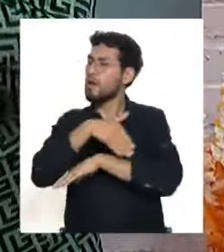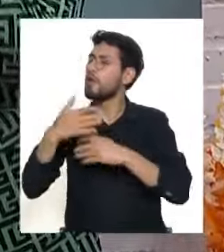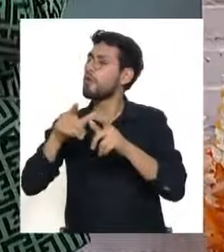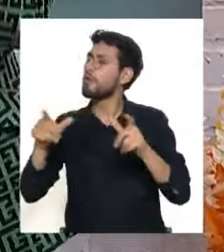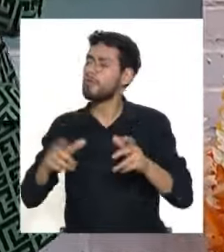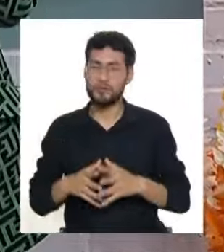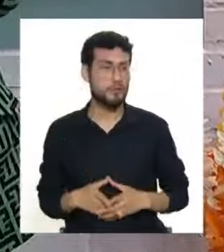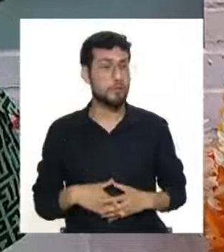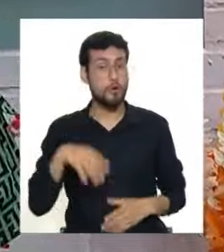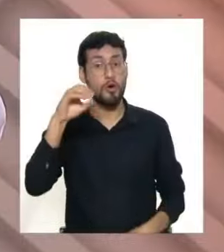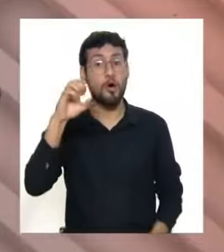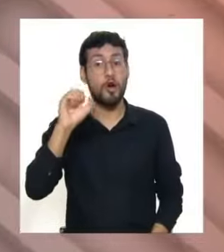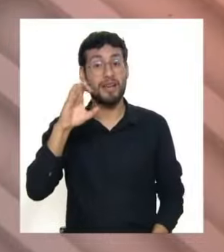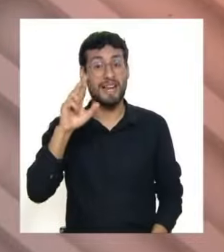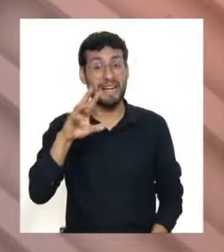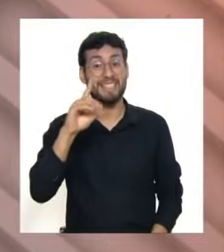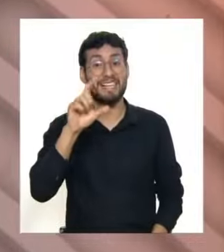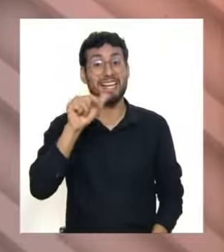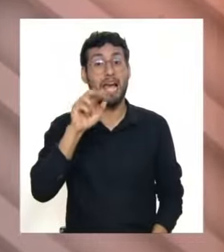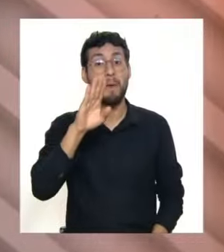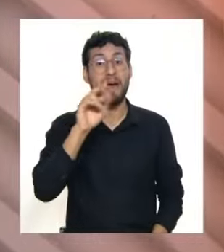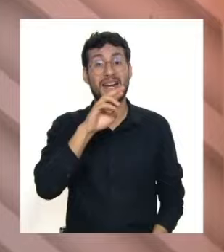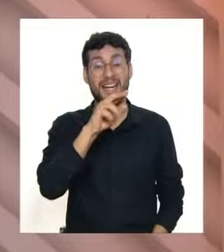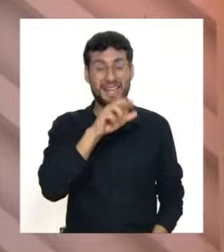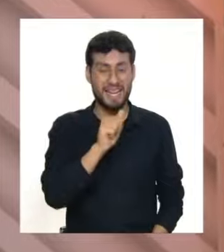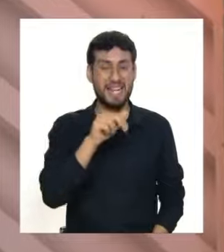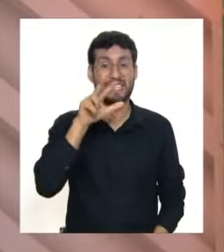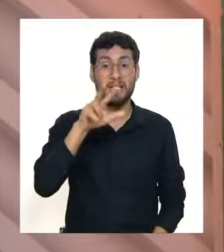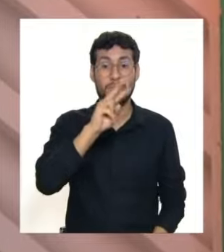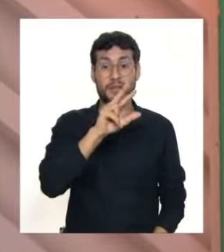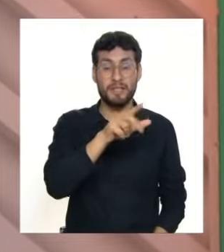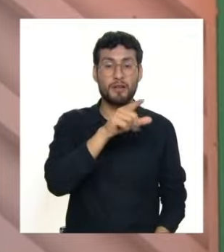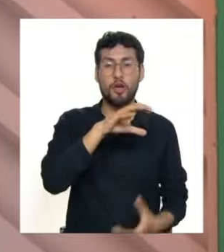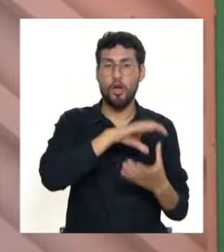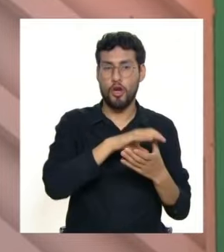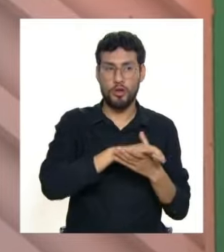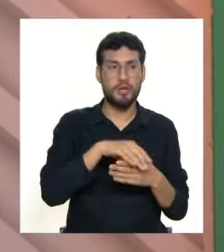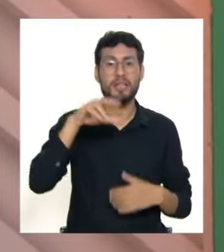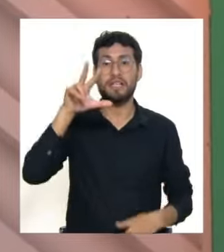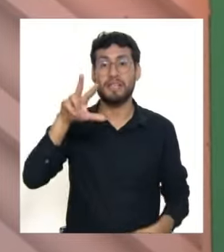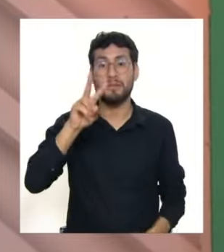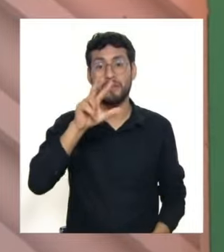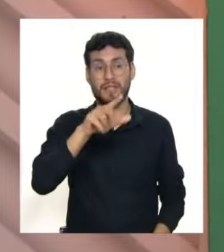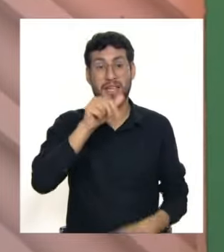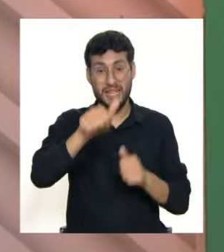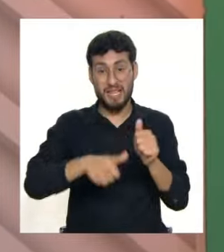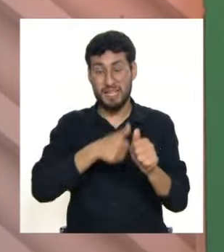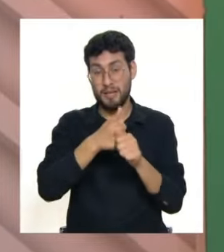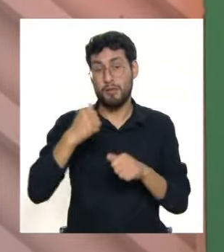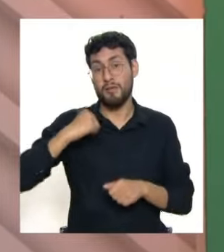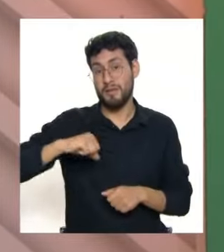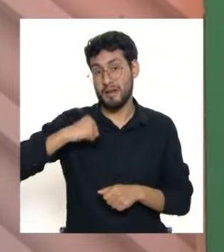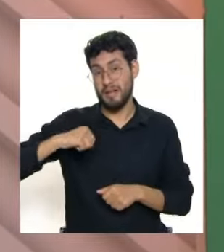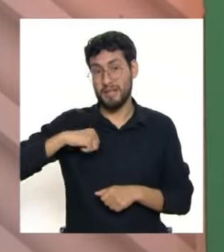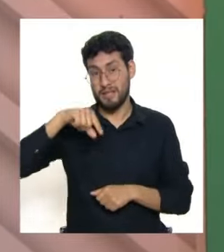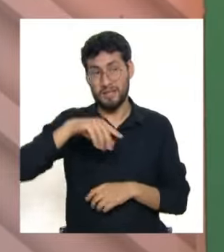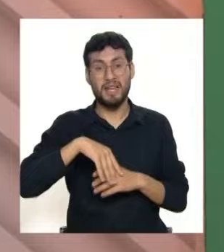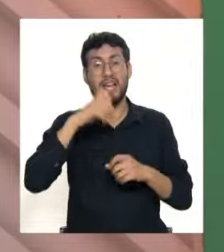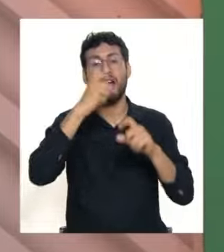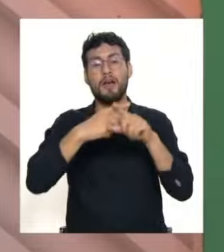te pueden encontrar? Oscar de la Barrera, 323 en Chorrillos. 323 atrás de la municipalidad,